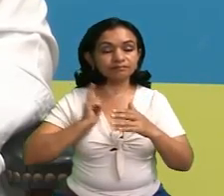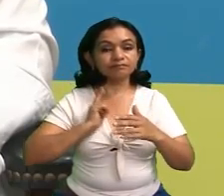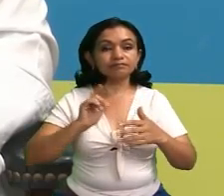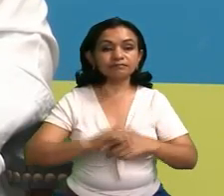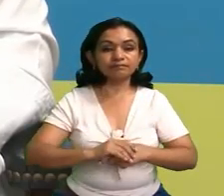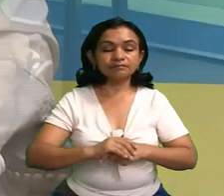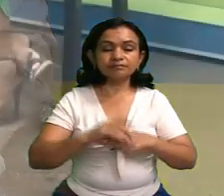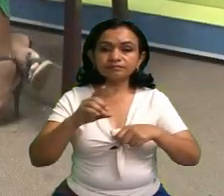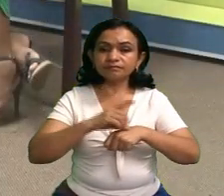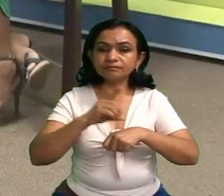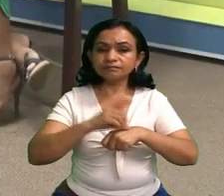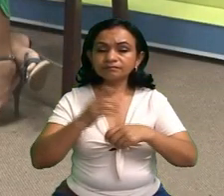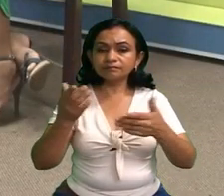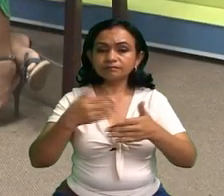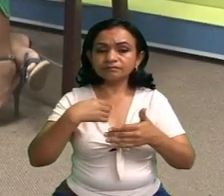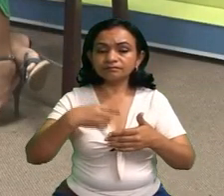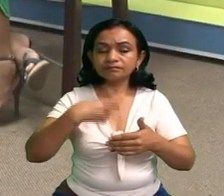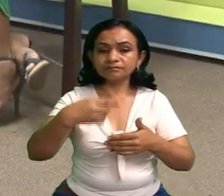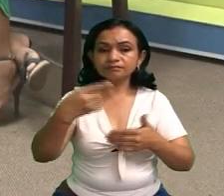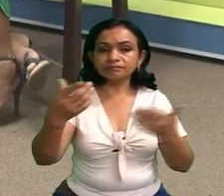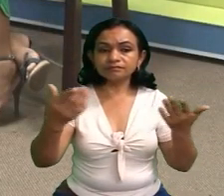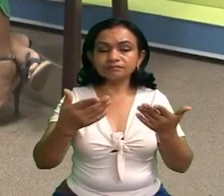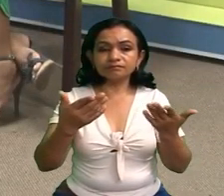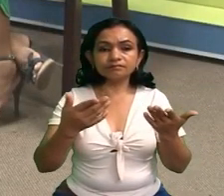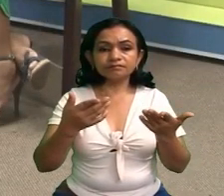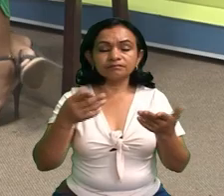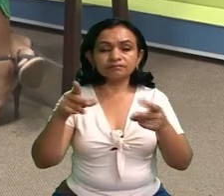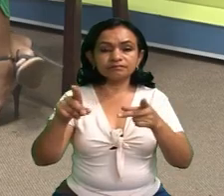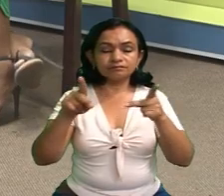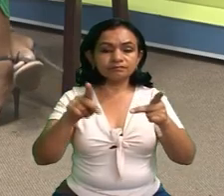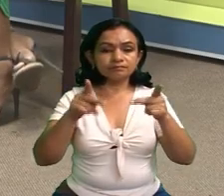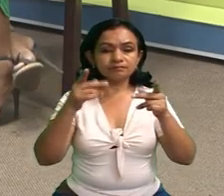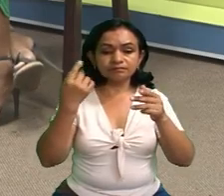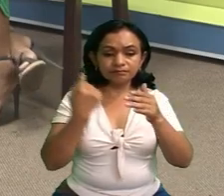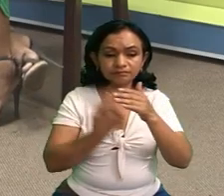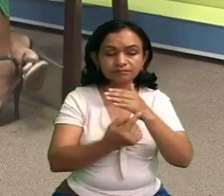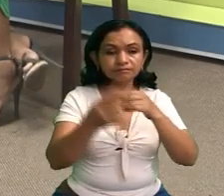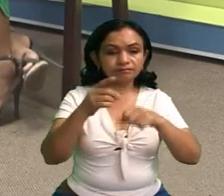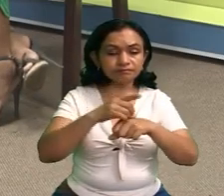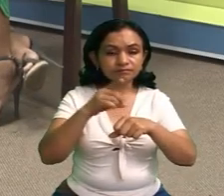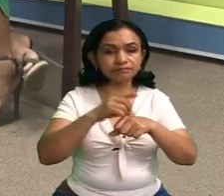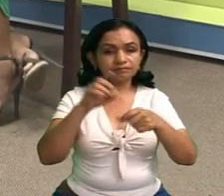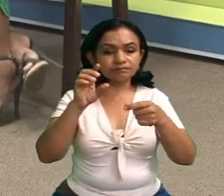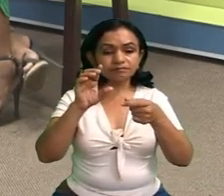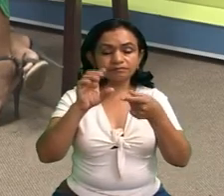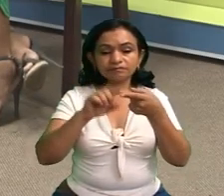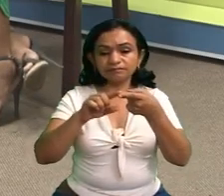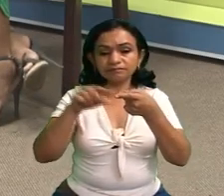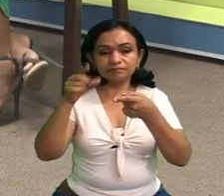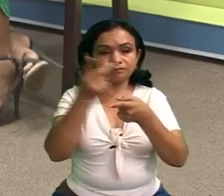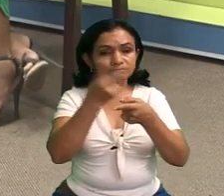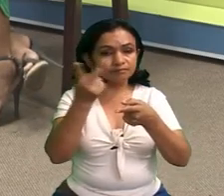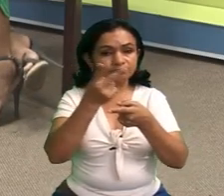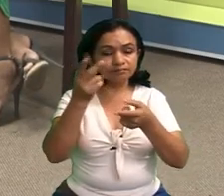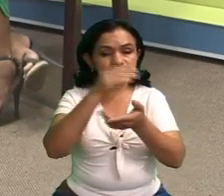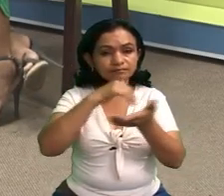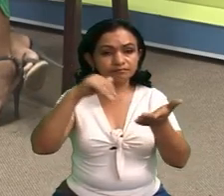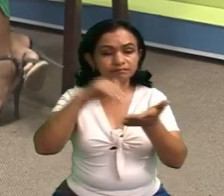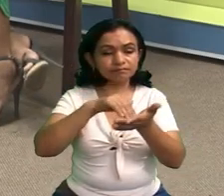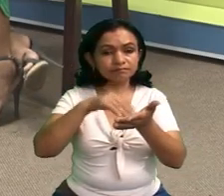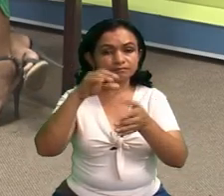Ahora, doctora, ¿qué tan frecuentes son las consultas por este tipo de padecimiento, como son la celulitis y las estrías, en el Centro Nacional